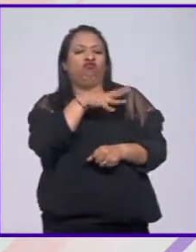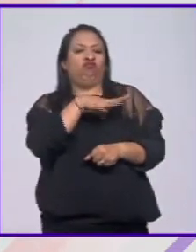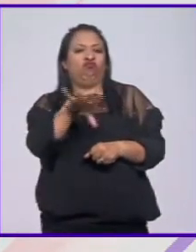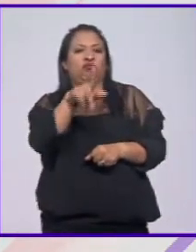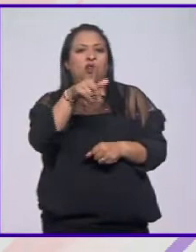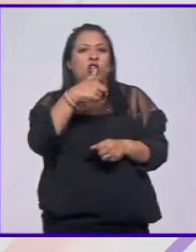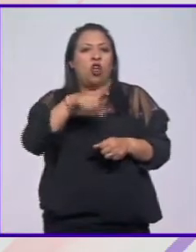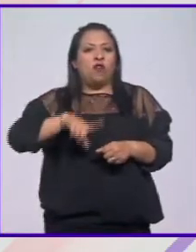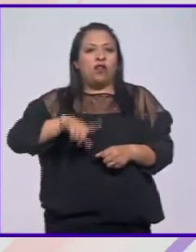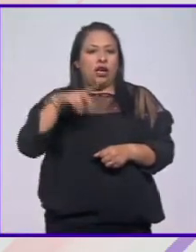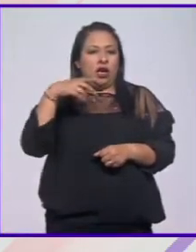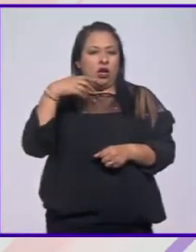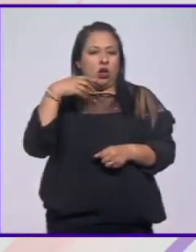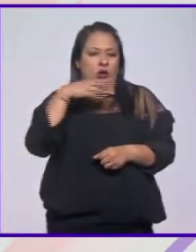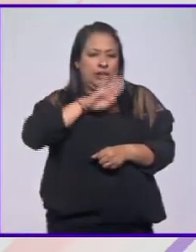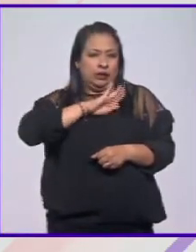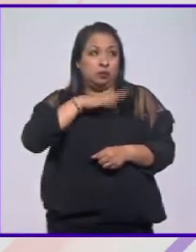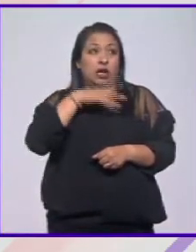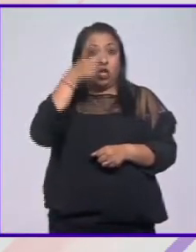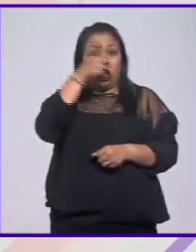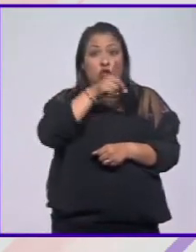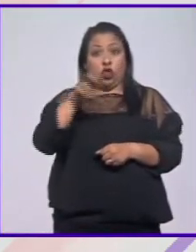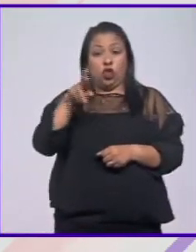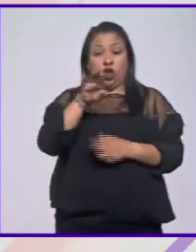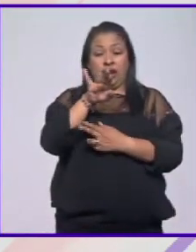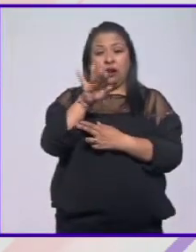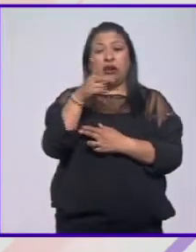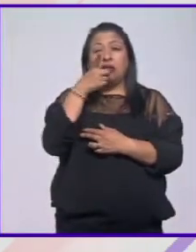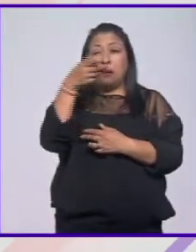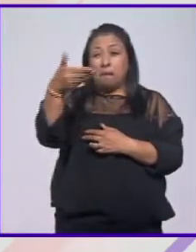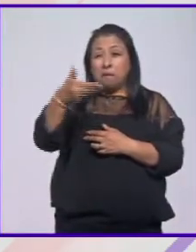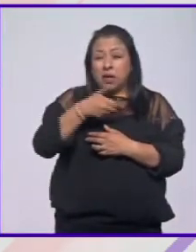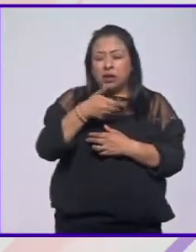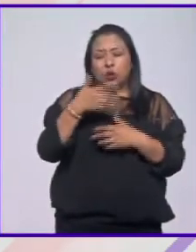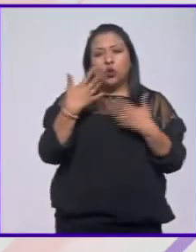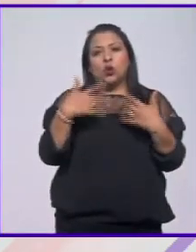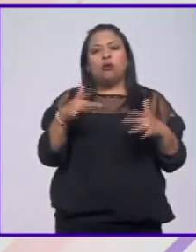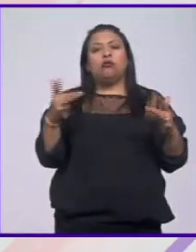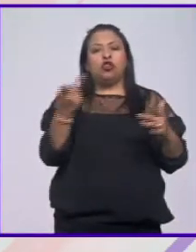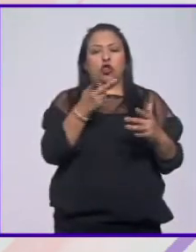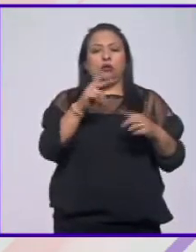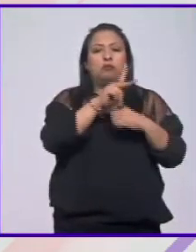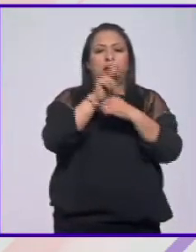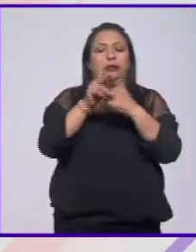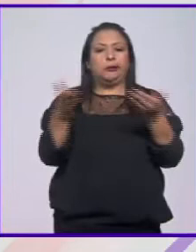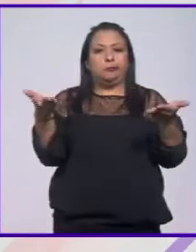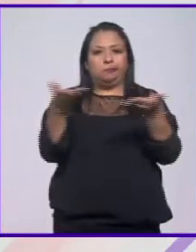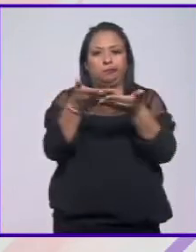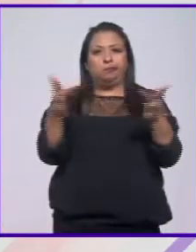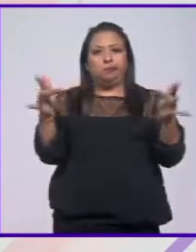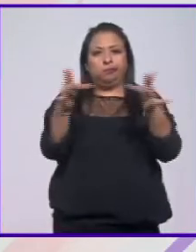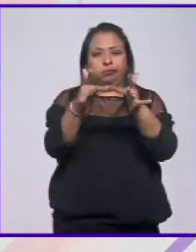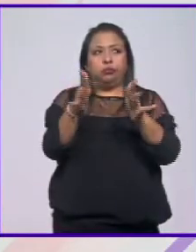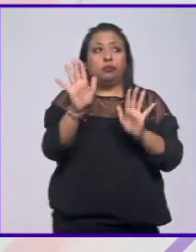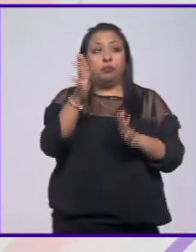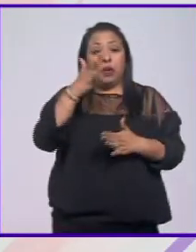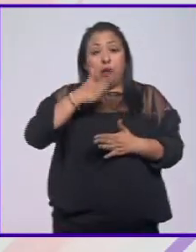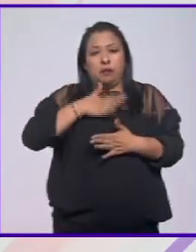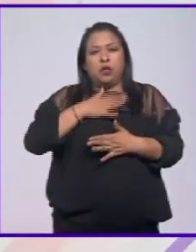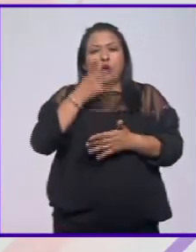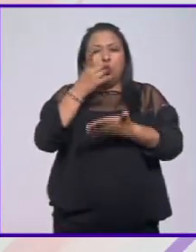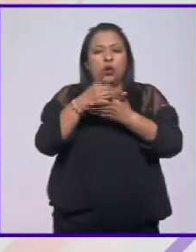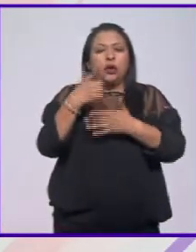español, el doctor Enrique Márquez cree que la polémica petición acercará a ambos países. Para mí la única